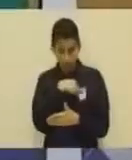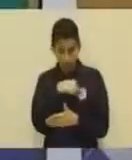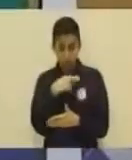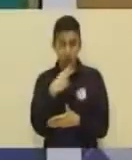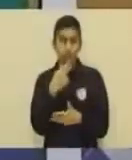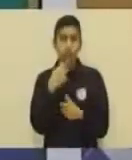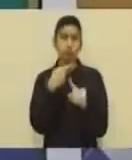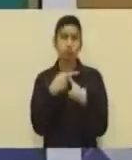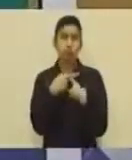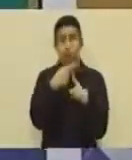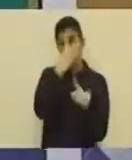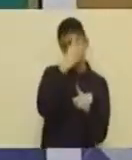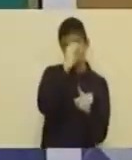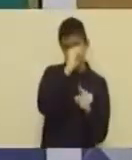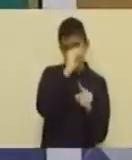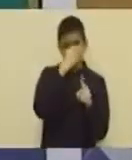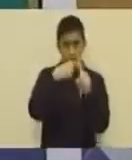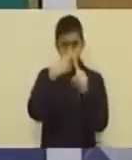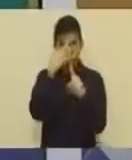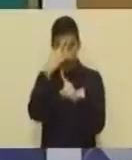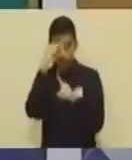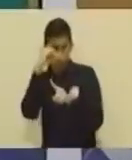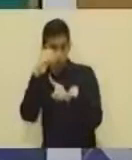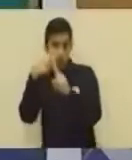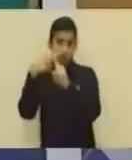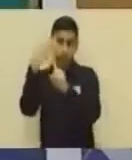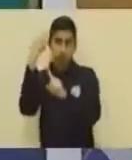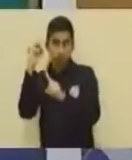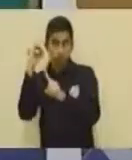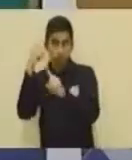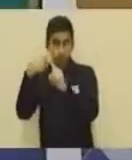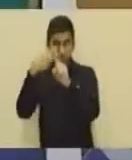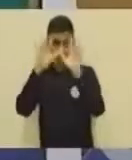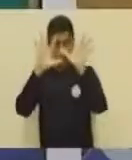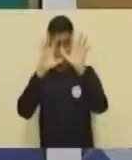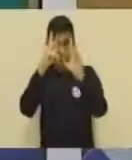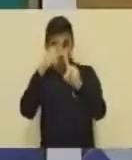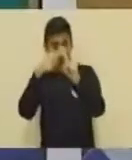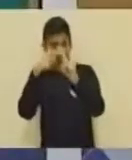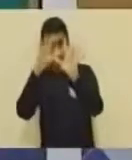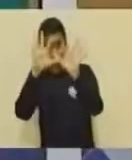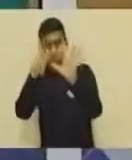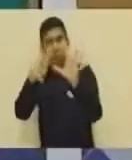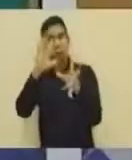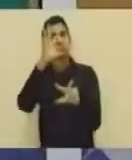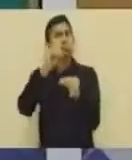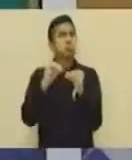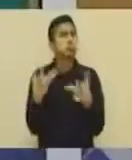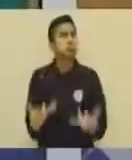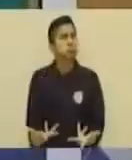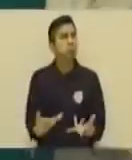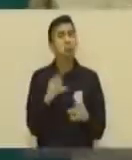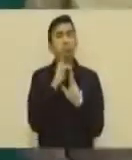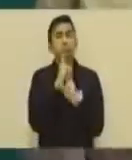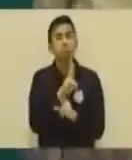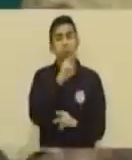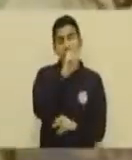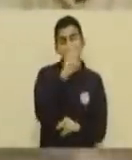de 40, 30, 10 y 10, obtenemos